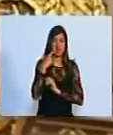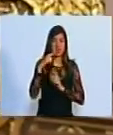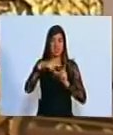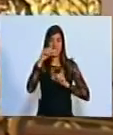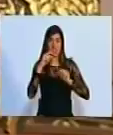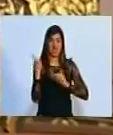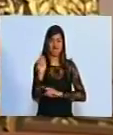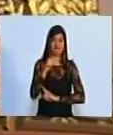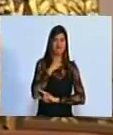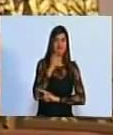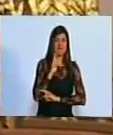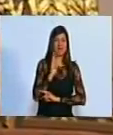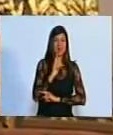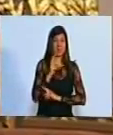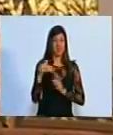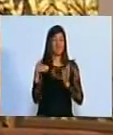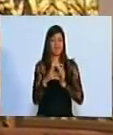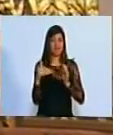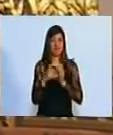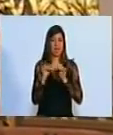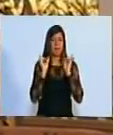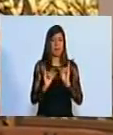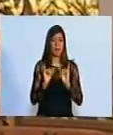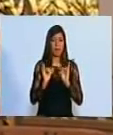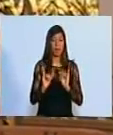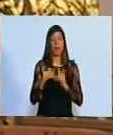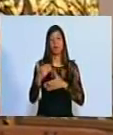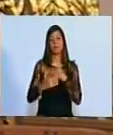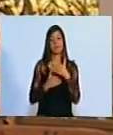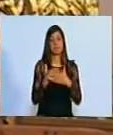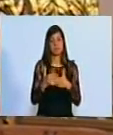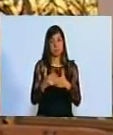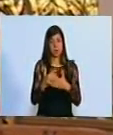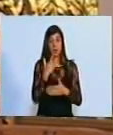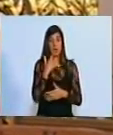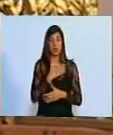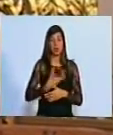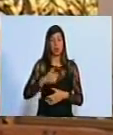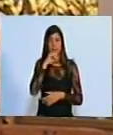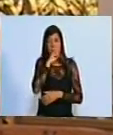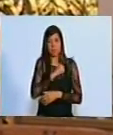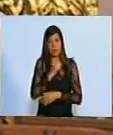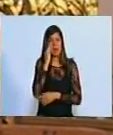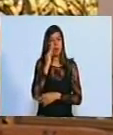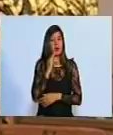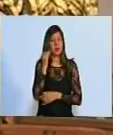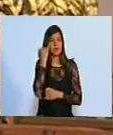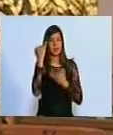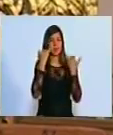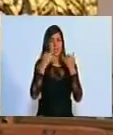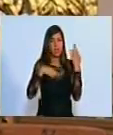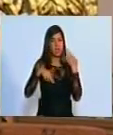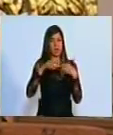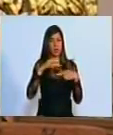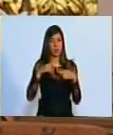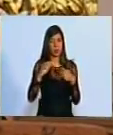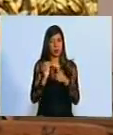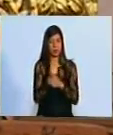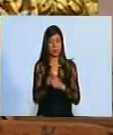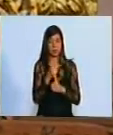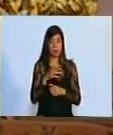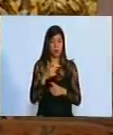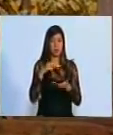estrella, como lo han hecho sistemáticamente con todo lo que el bolivarianismo ha propuesto y logrado. De